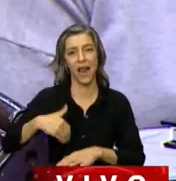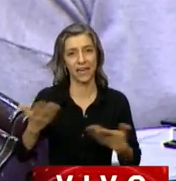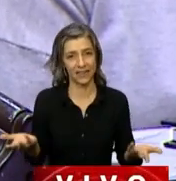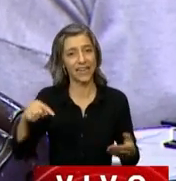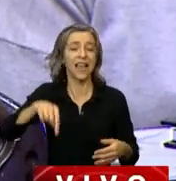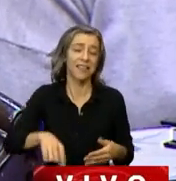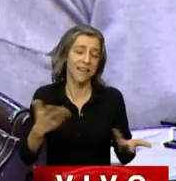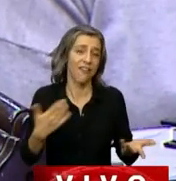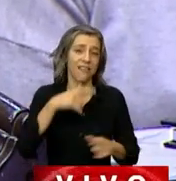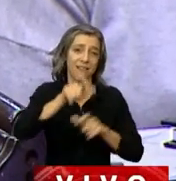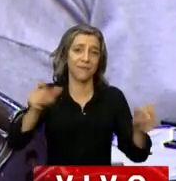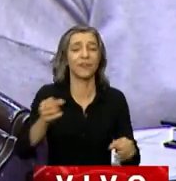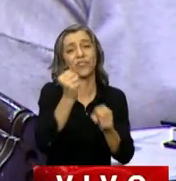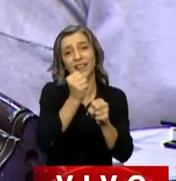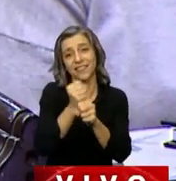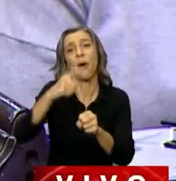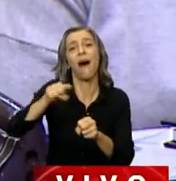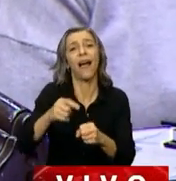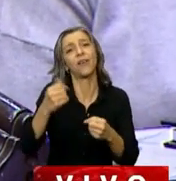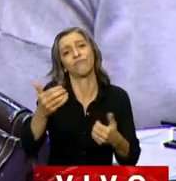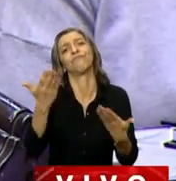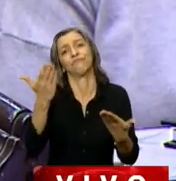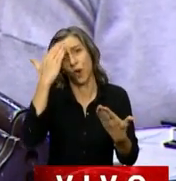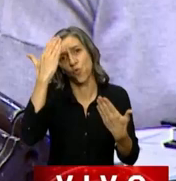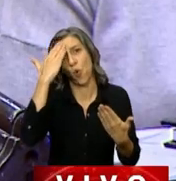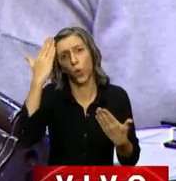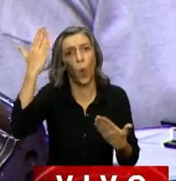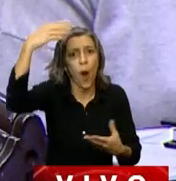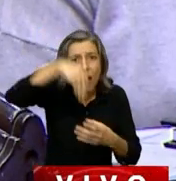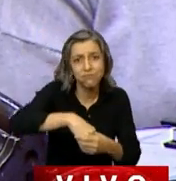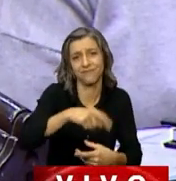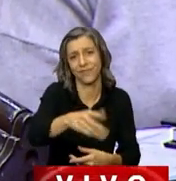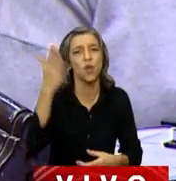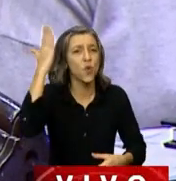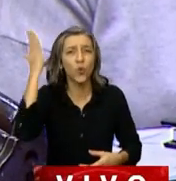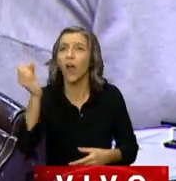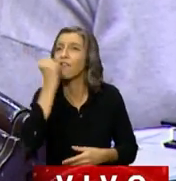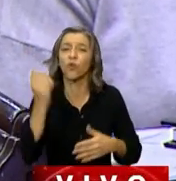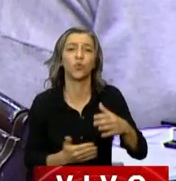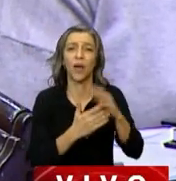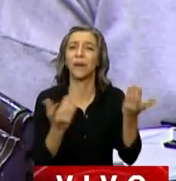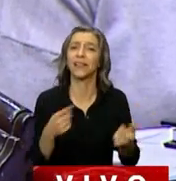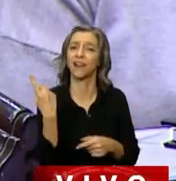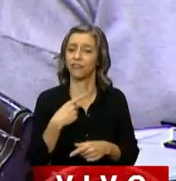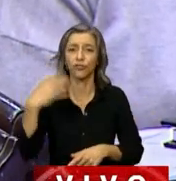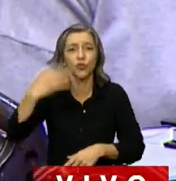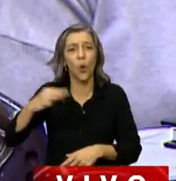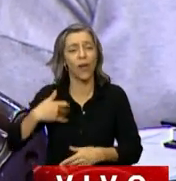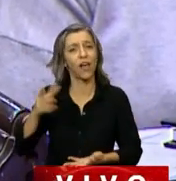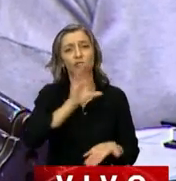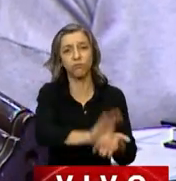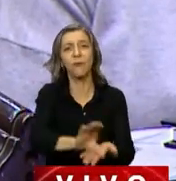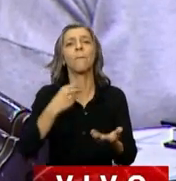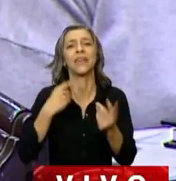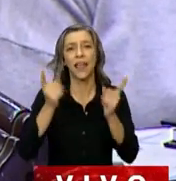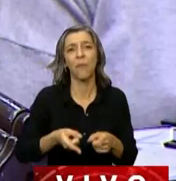caso de los trabajadores de la cultura argentina. Tenemos la obligación de dotar de previsibilidad a esta industria. Por eso, que